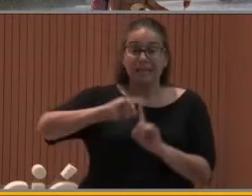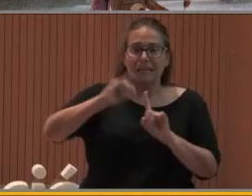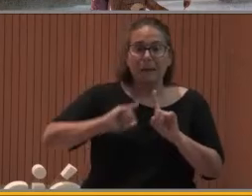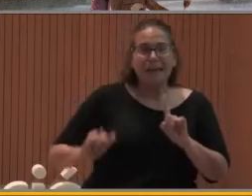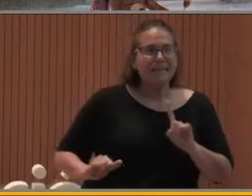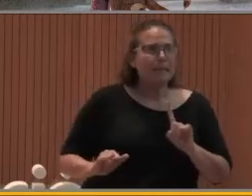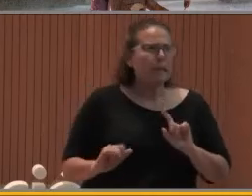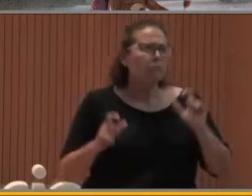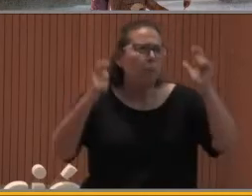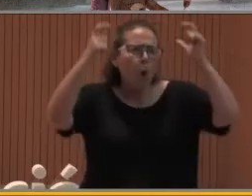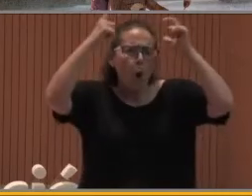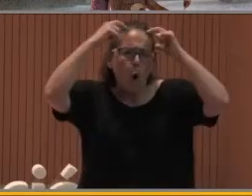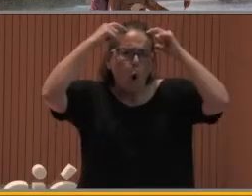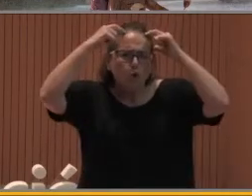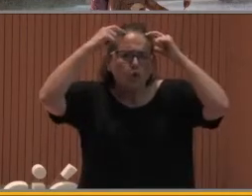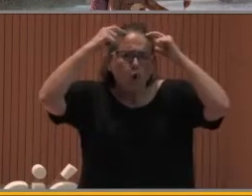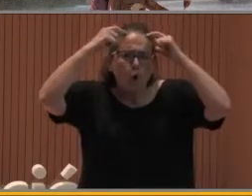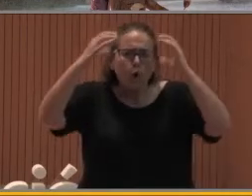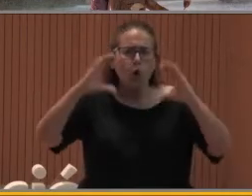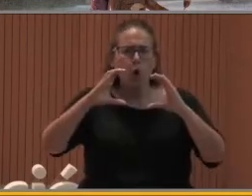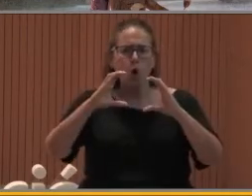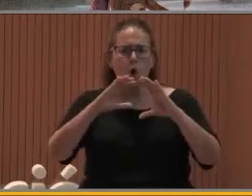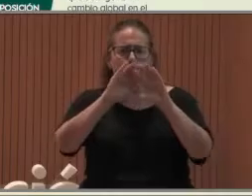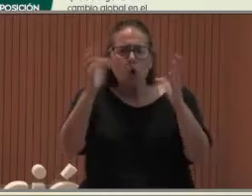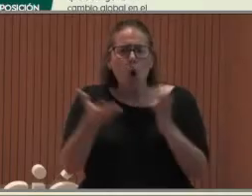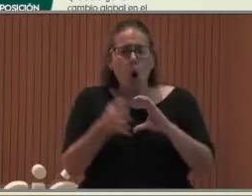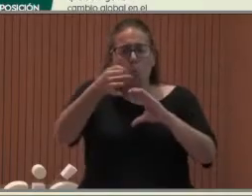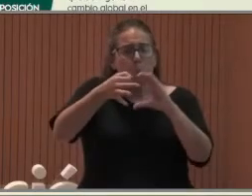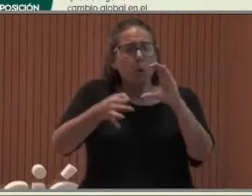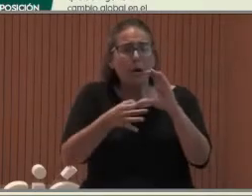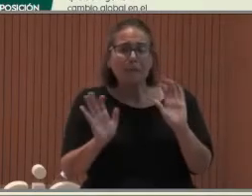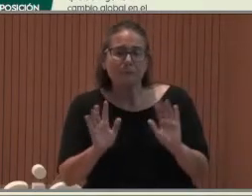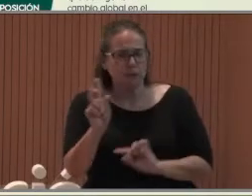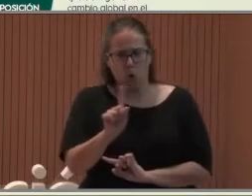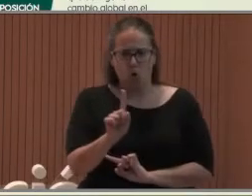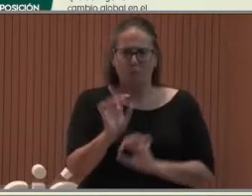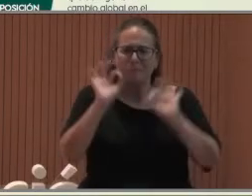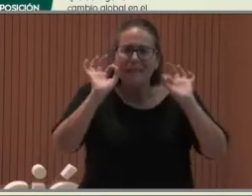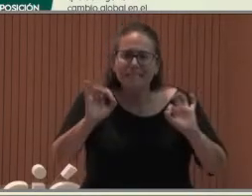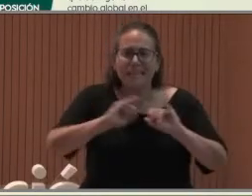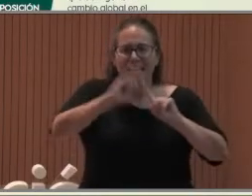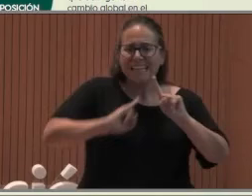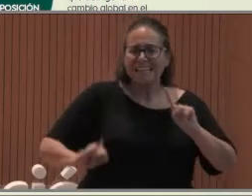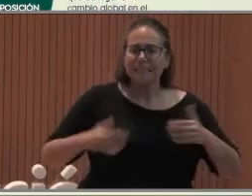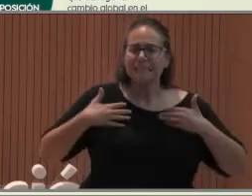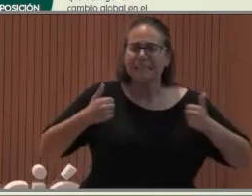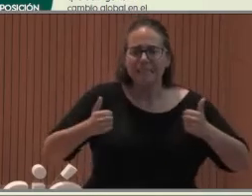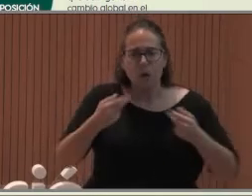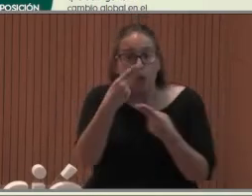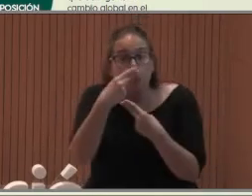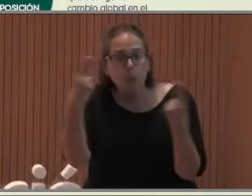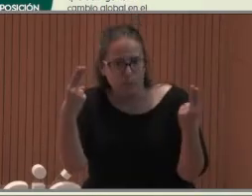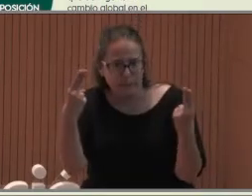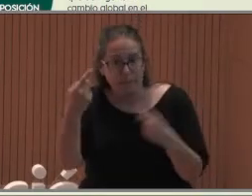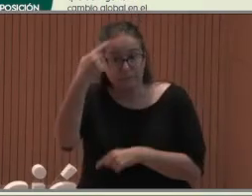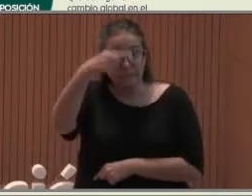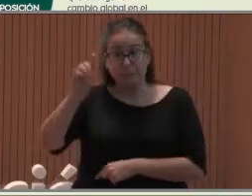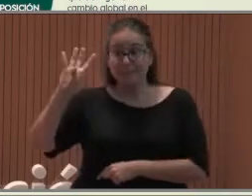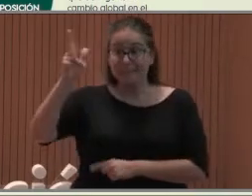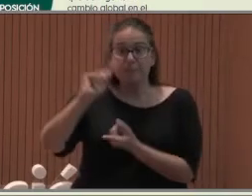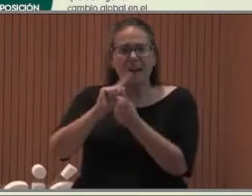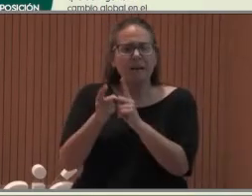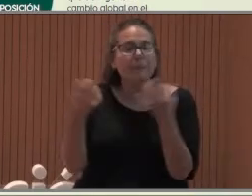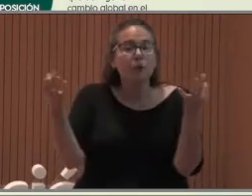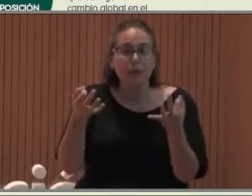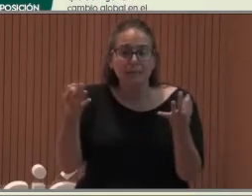osos polares, aunque también. La crisis climática es una crisis de salud y de salud pública. Sabéis que el cambio climático es la modificación del